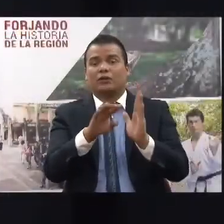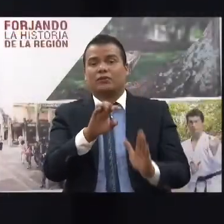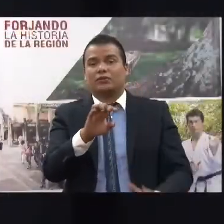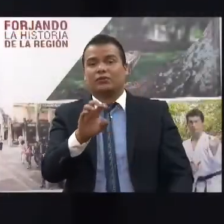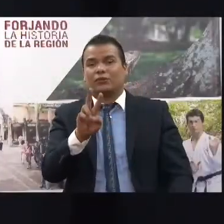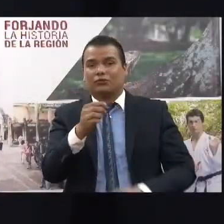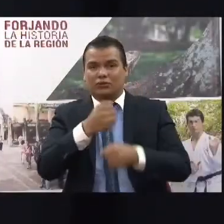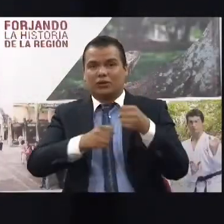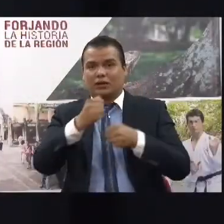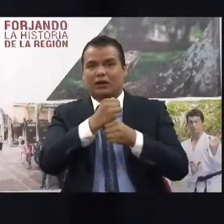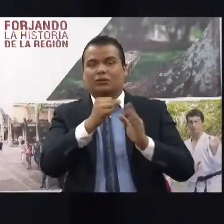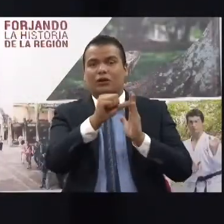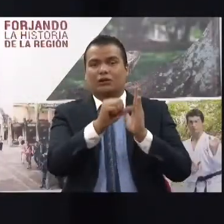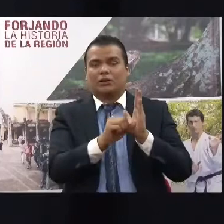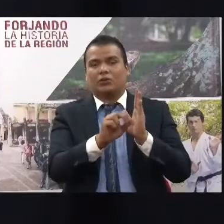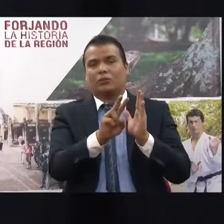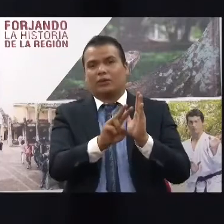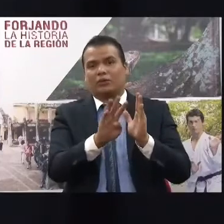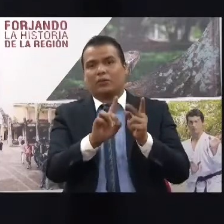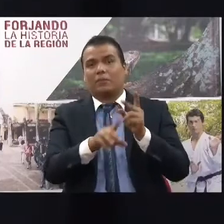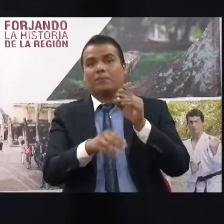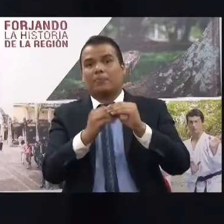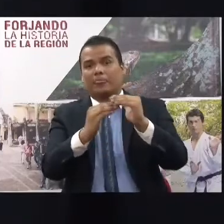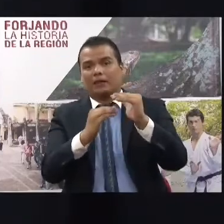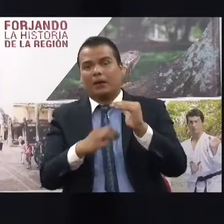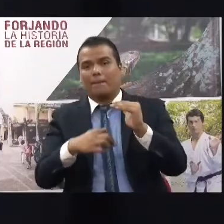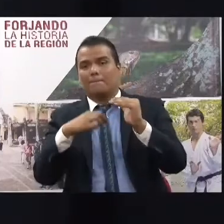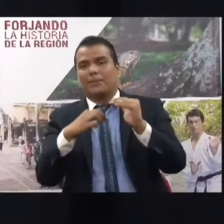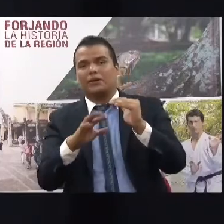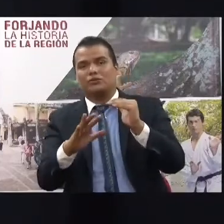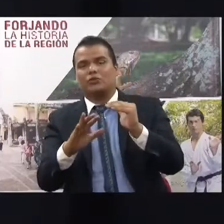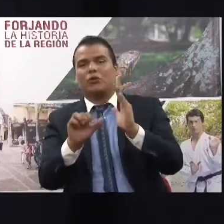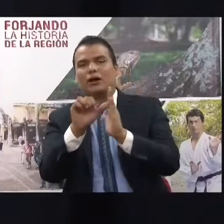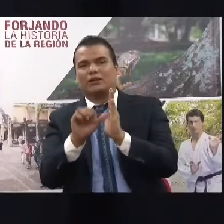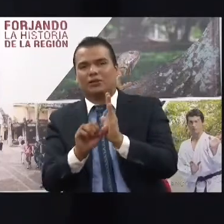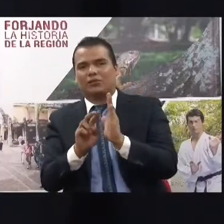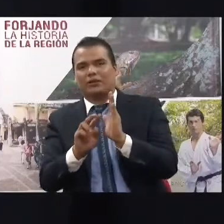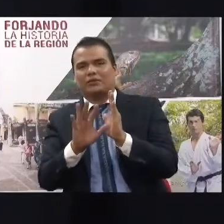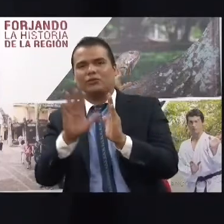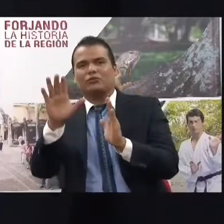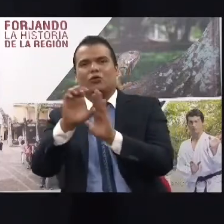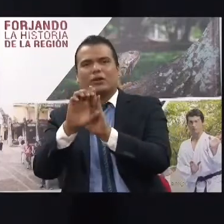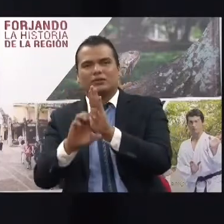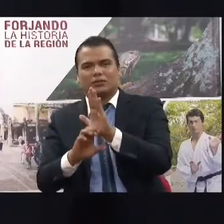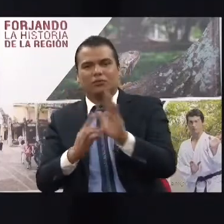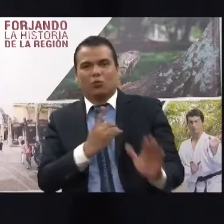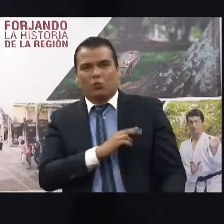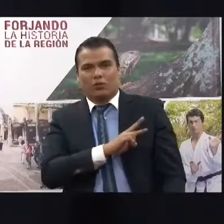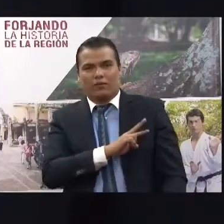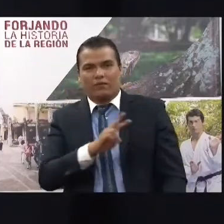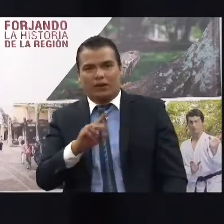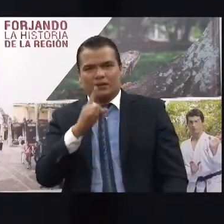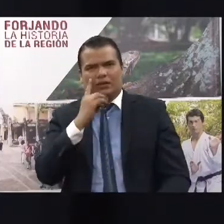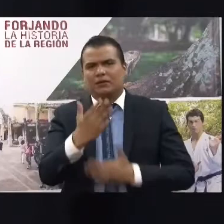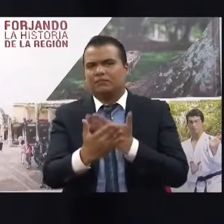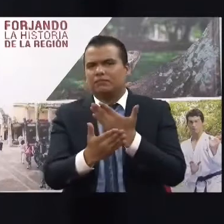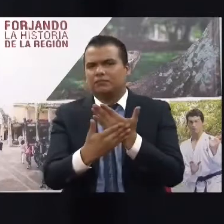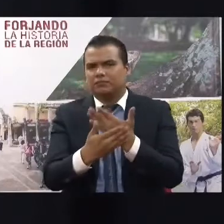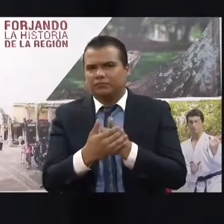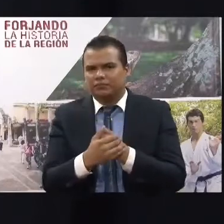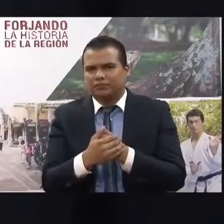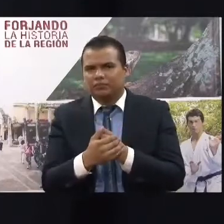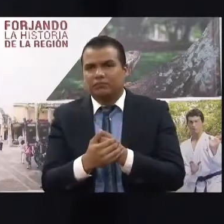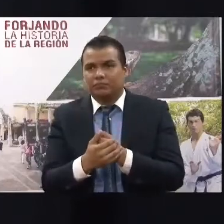y el literal P del artículo 25 del Estamento General de la Universidad del Valle, y considerando